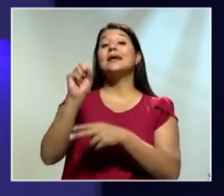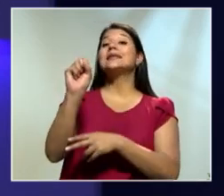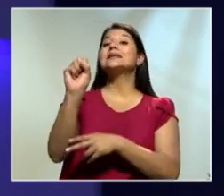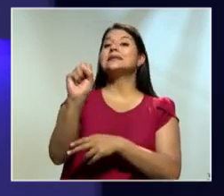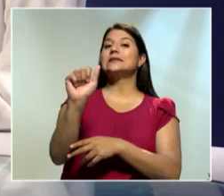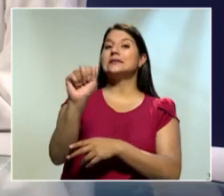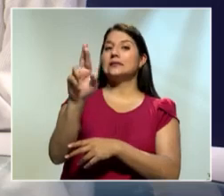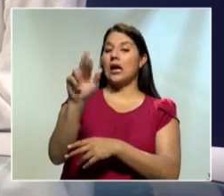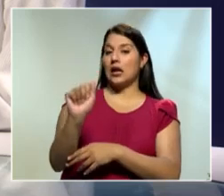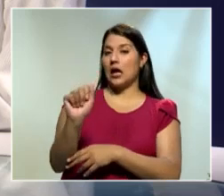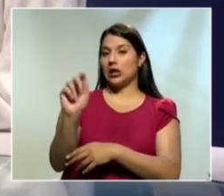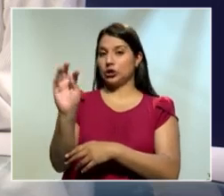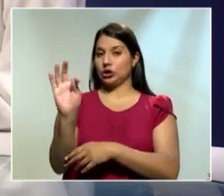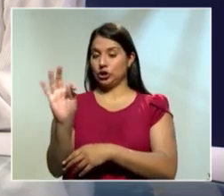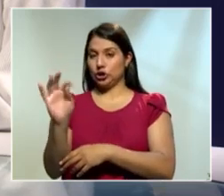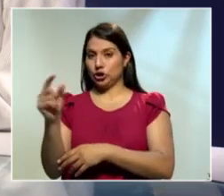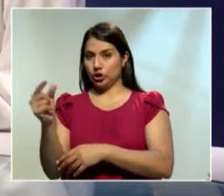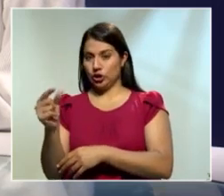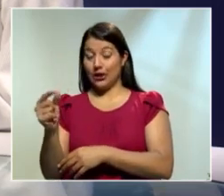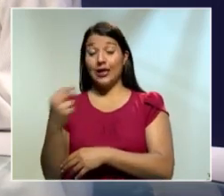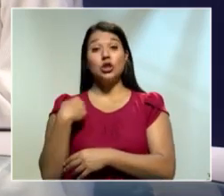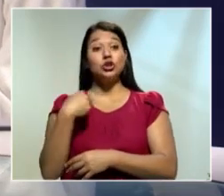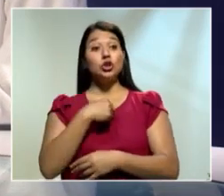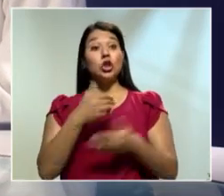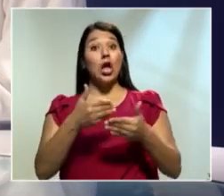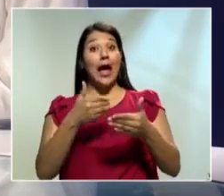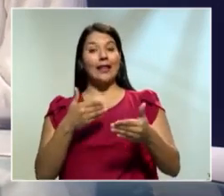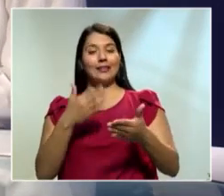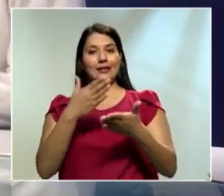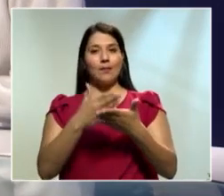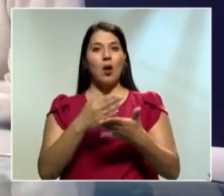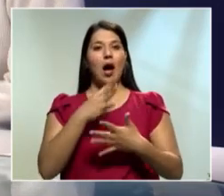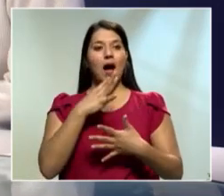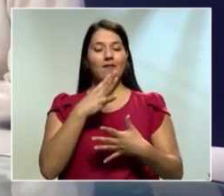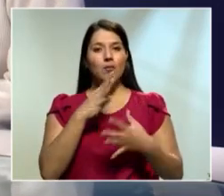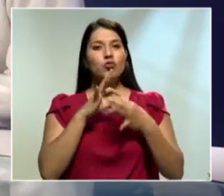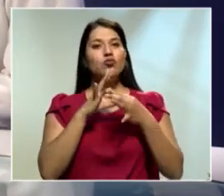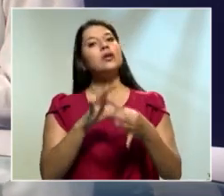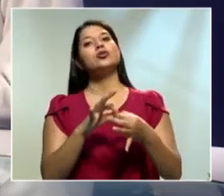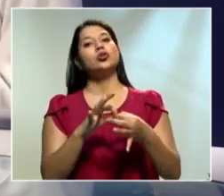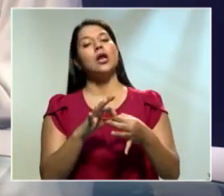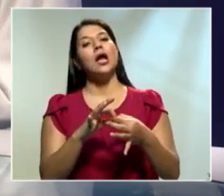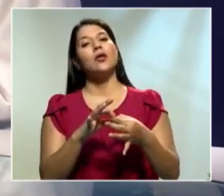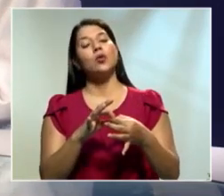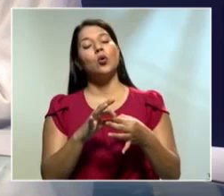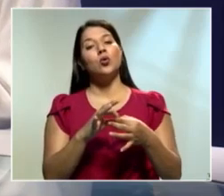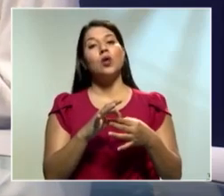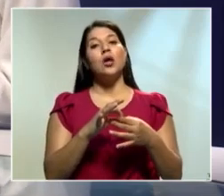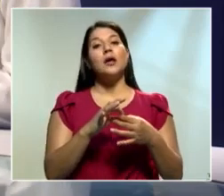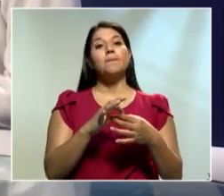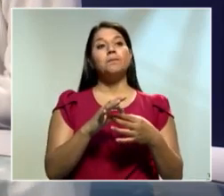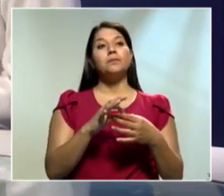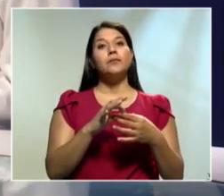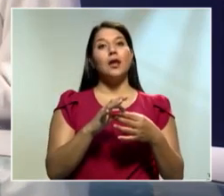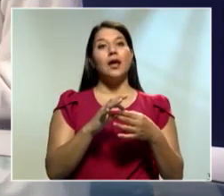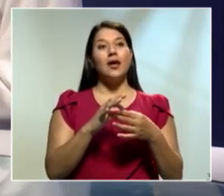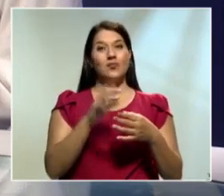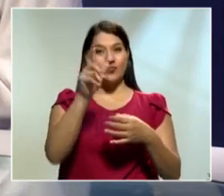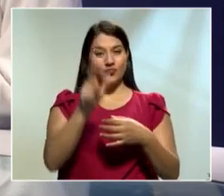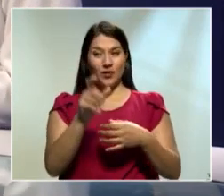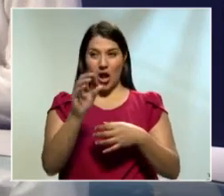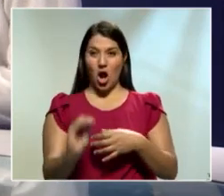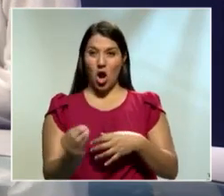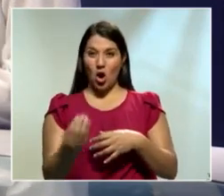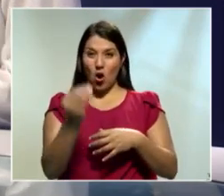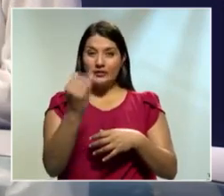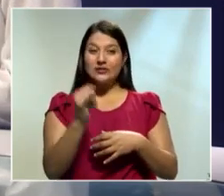Thunberg y cuánto había de invento mediático y cuánto había de aporte real a la causa